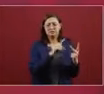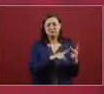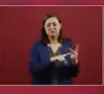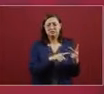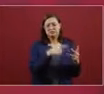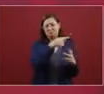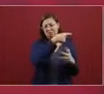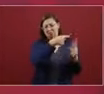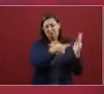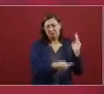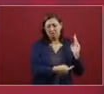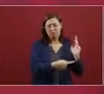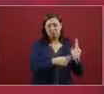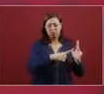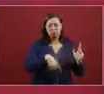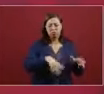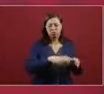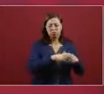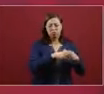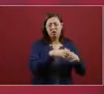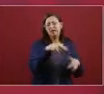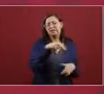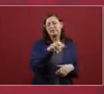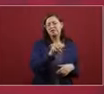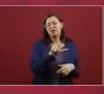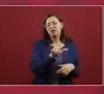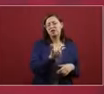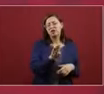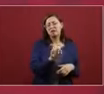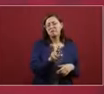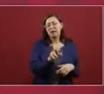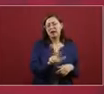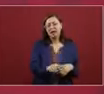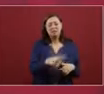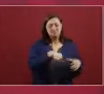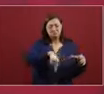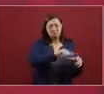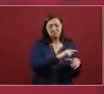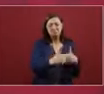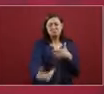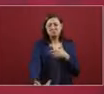todos los que impulsaron la política neoliberal. Son libres.